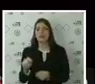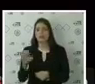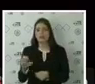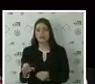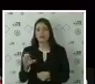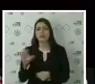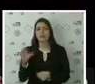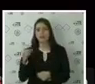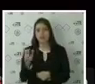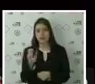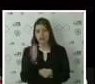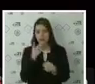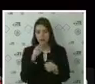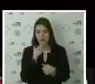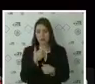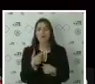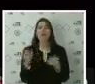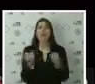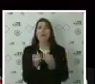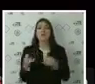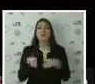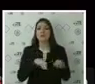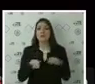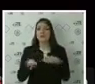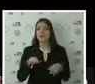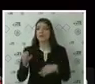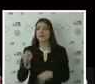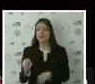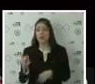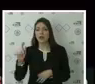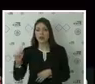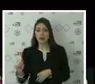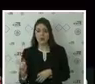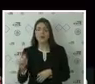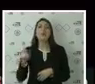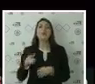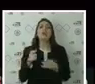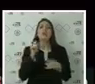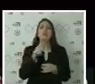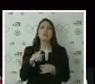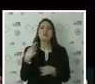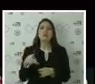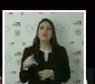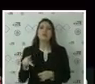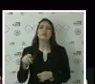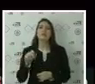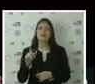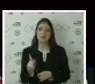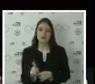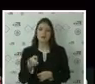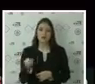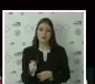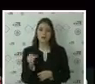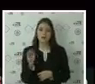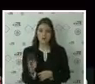Chihuahua. Colaboró en la Sala Regional Toluca del Tribunal Electoral del Poder Judicial de la